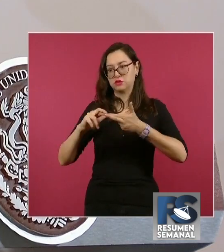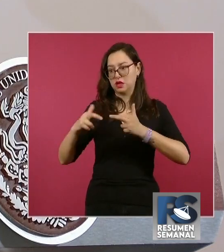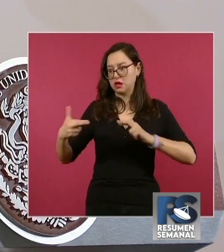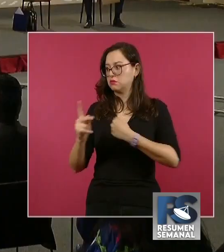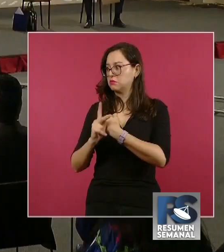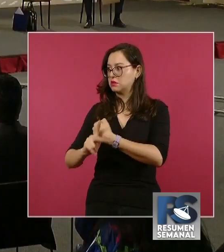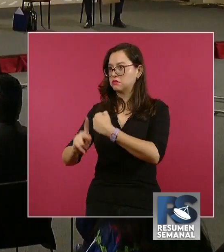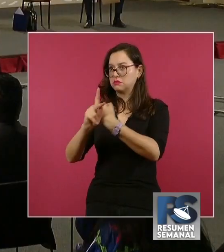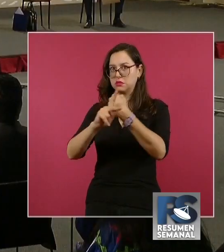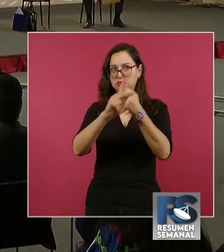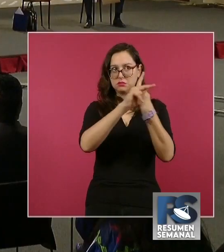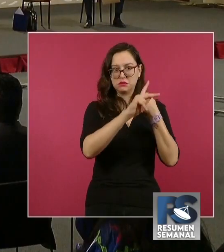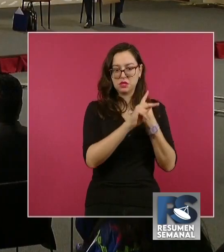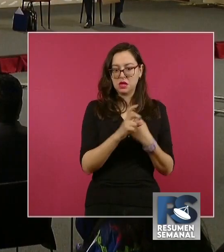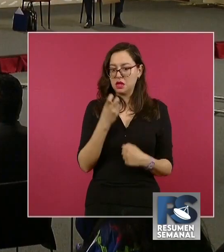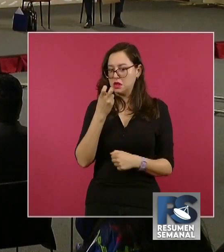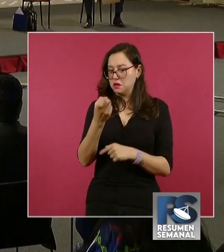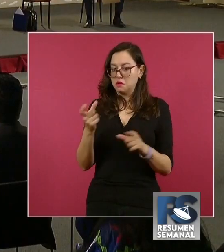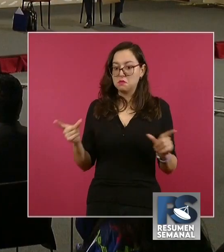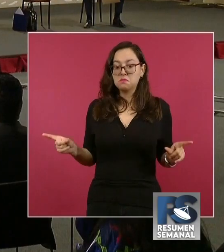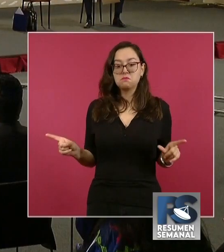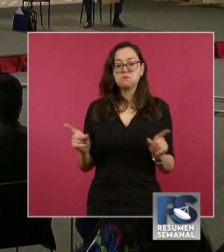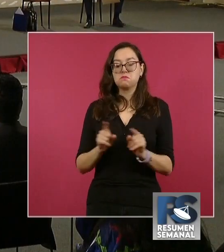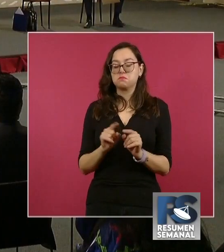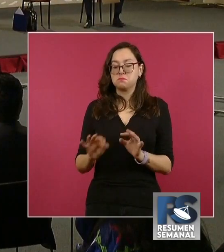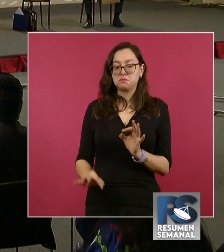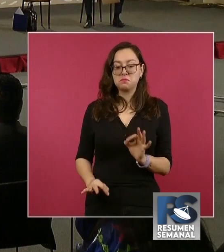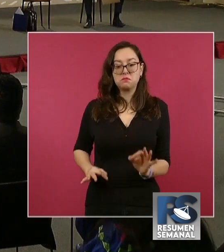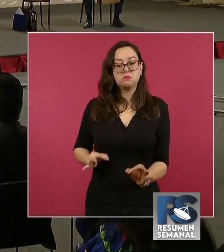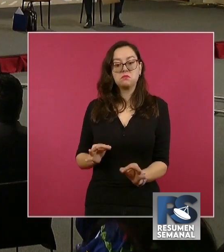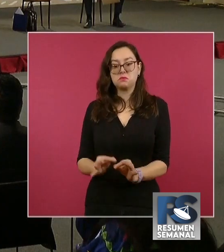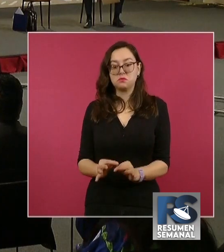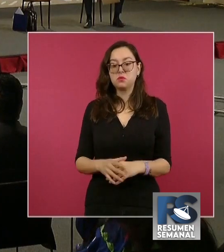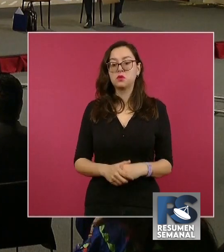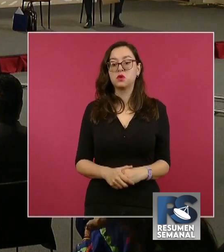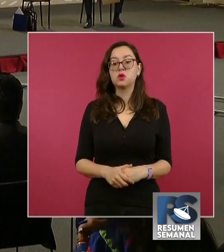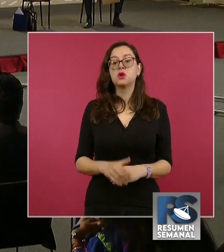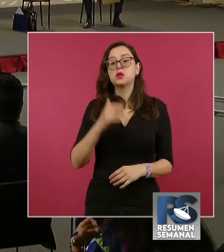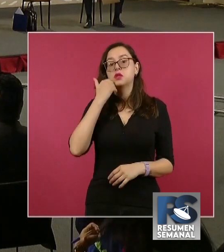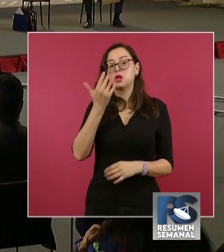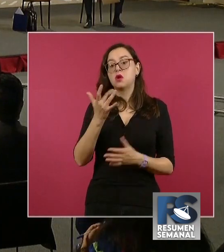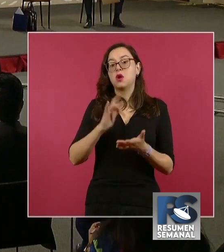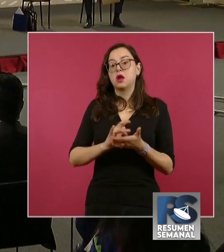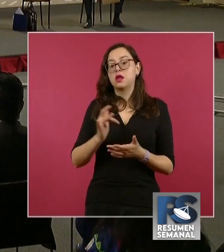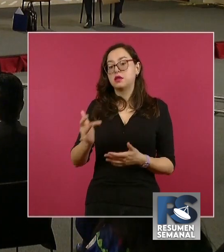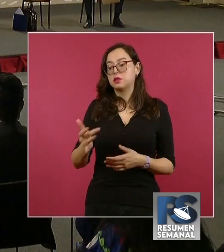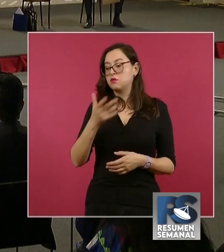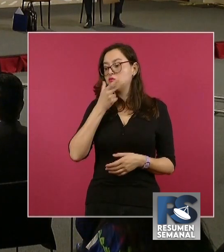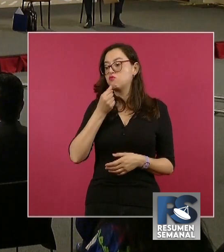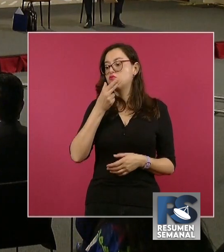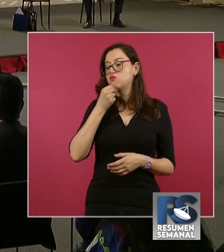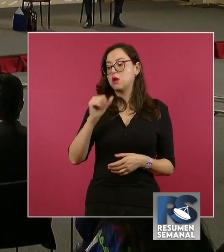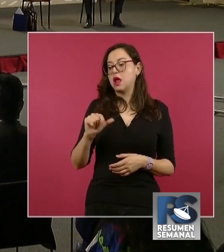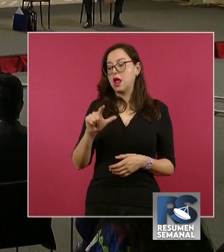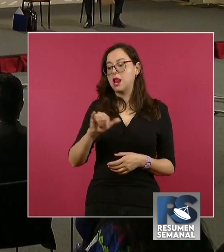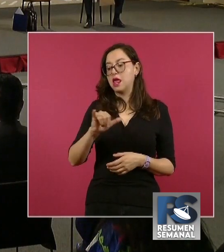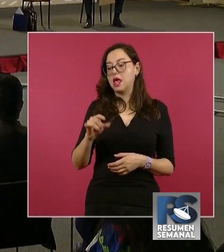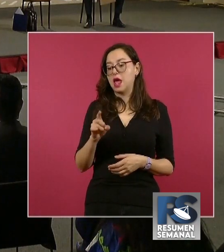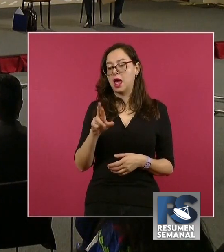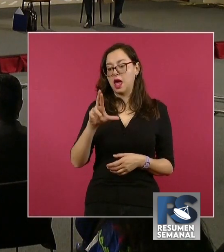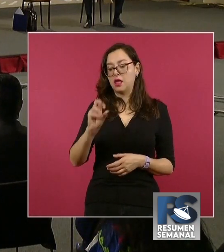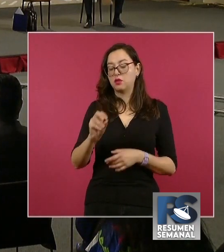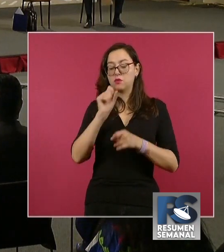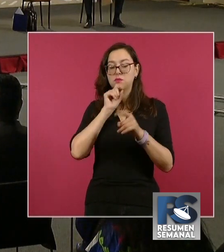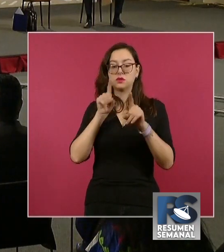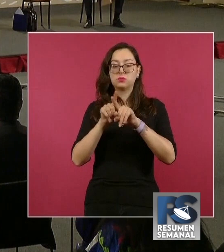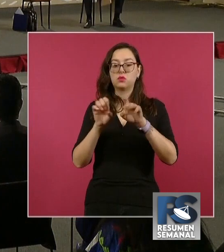entre las naciones detalló que la proclama de México es que el sistema multilateral debe estar a la altura de la gravedad de los hechos como el asalto